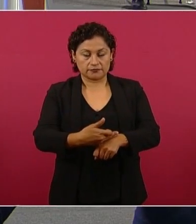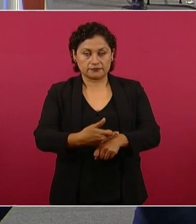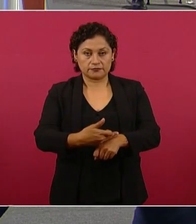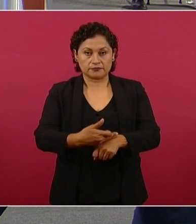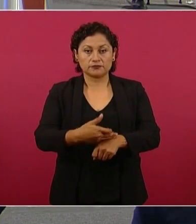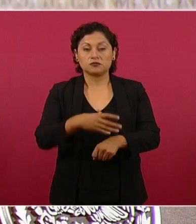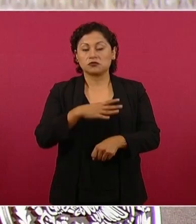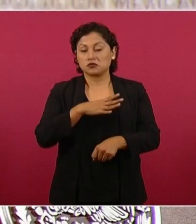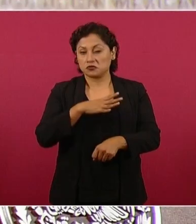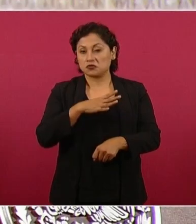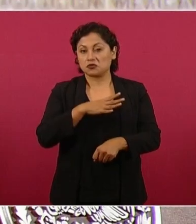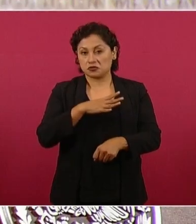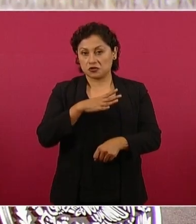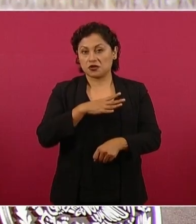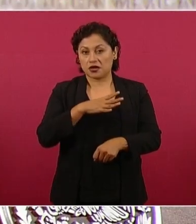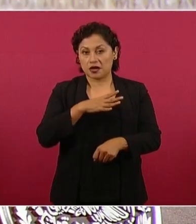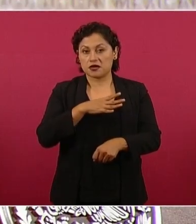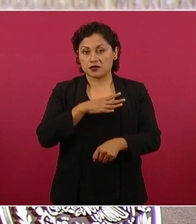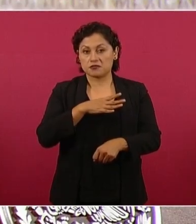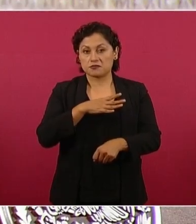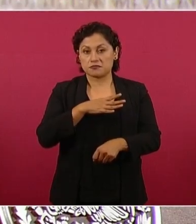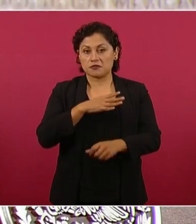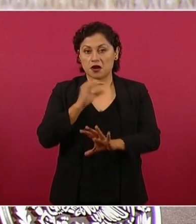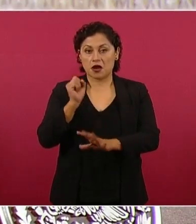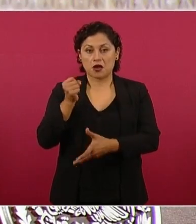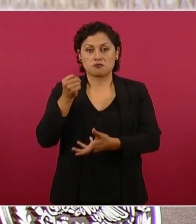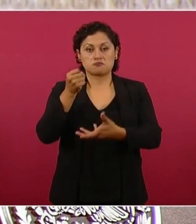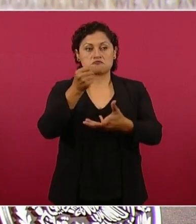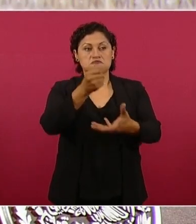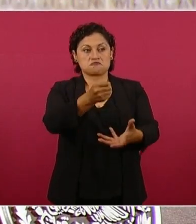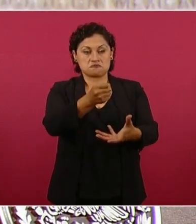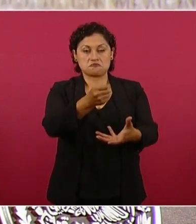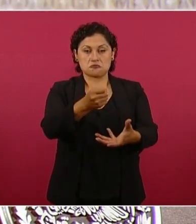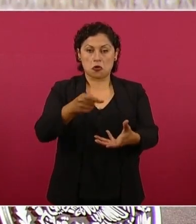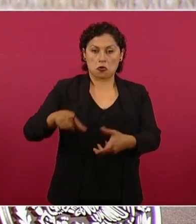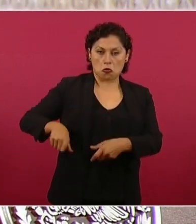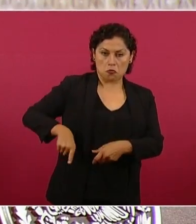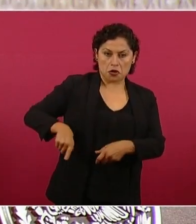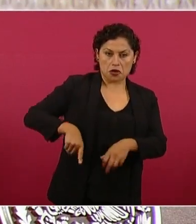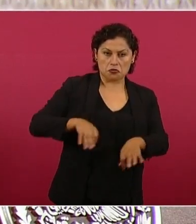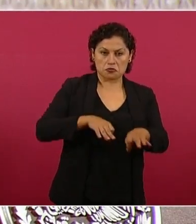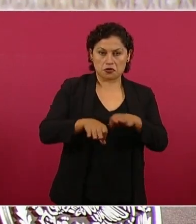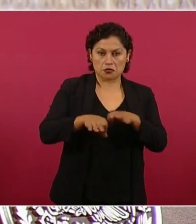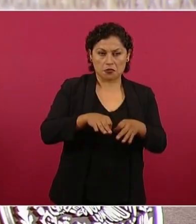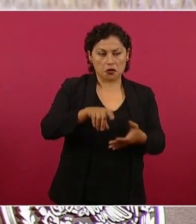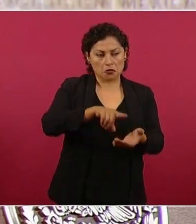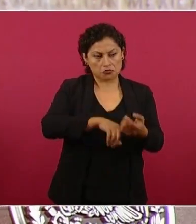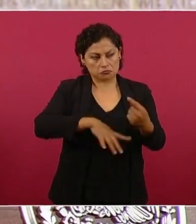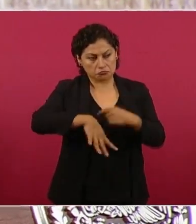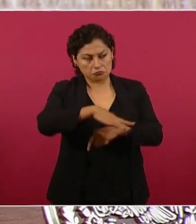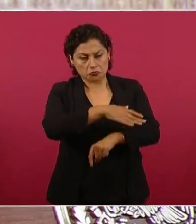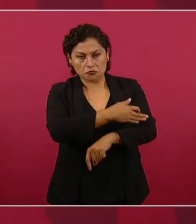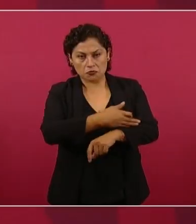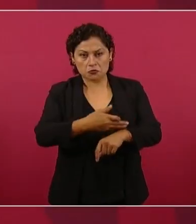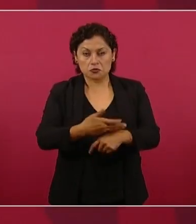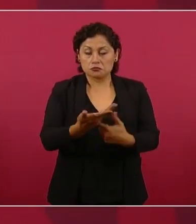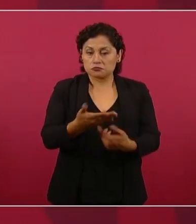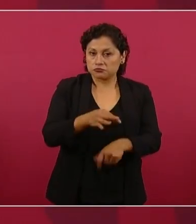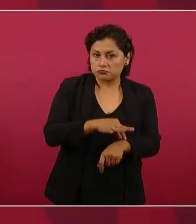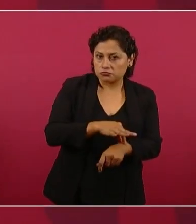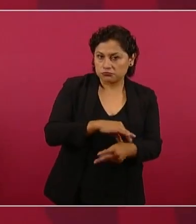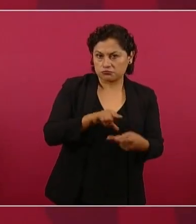pues sus ingresos del presupuesto, que son maestros, médicos, pero el